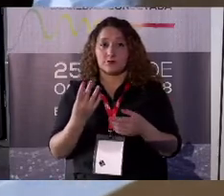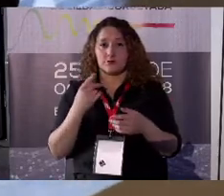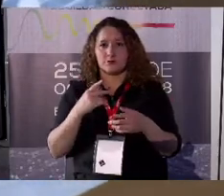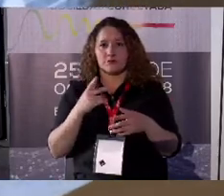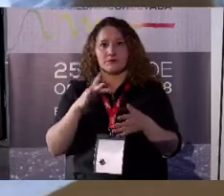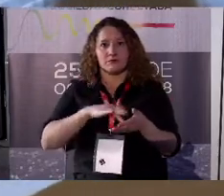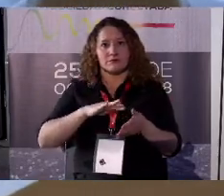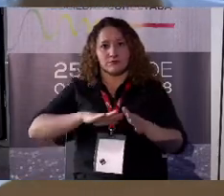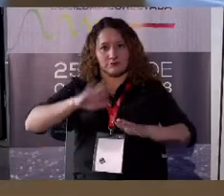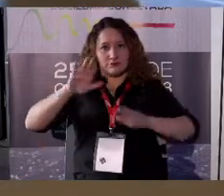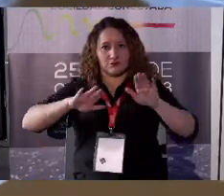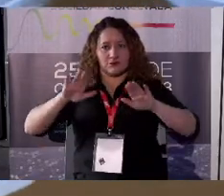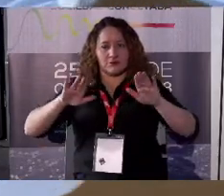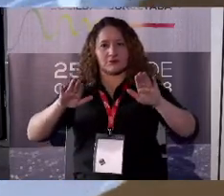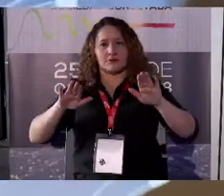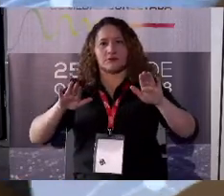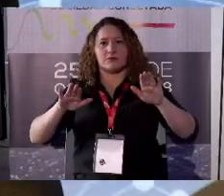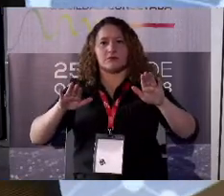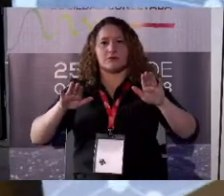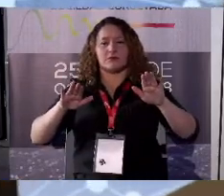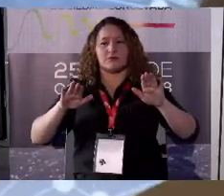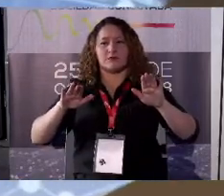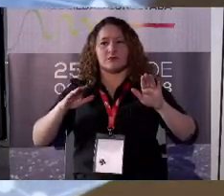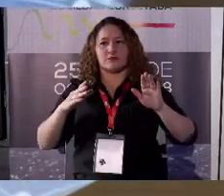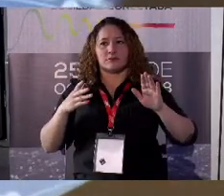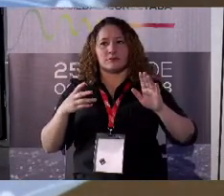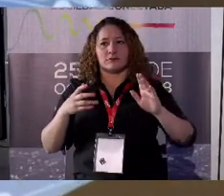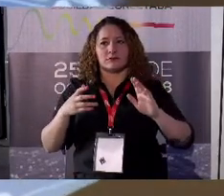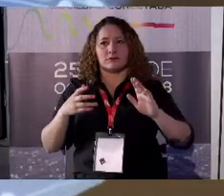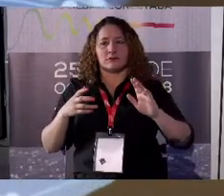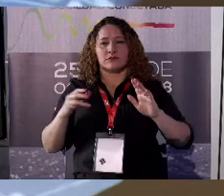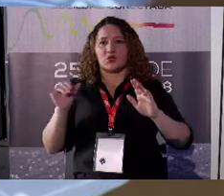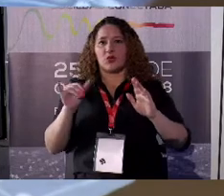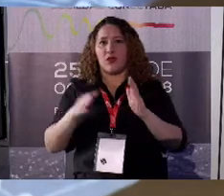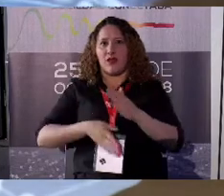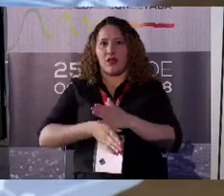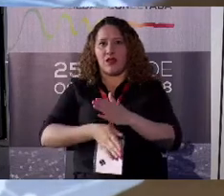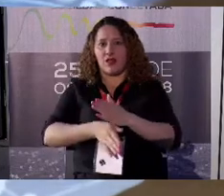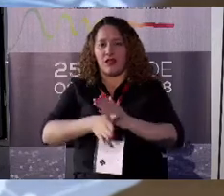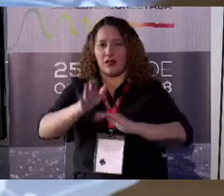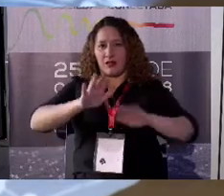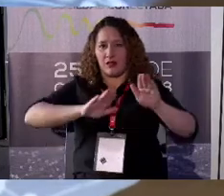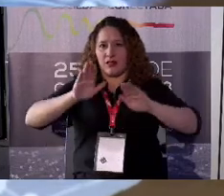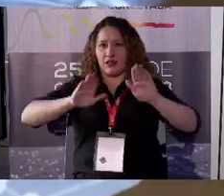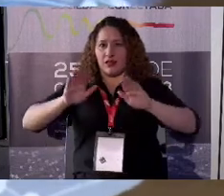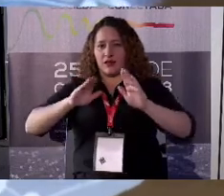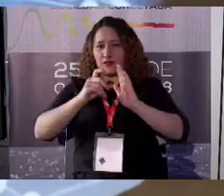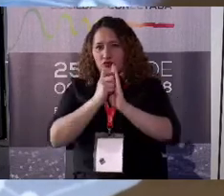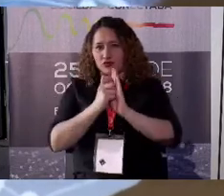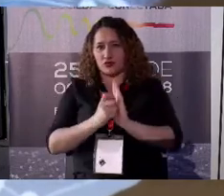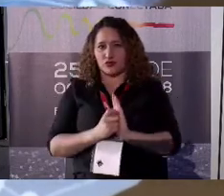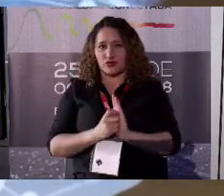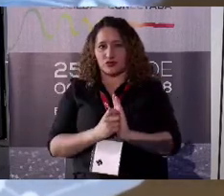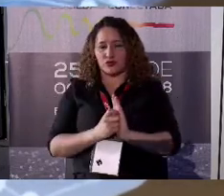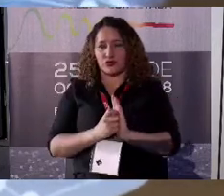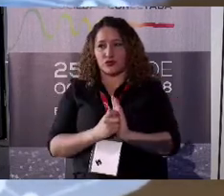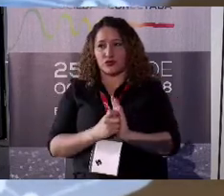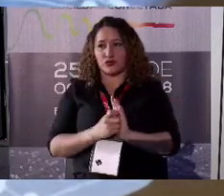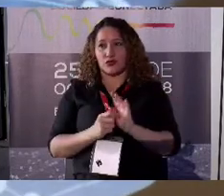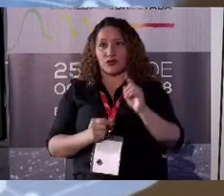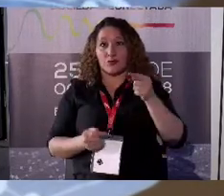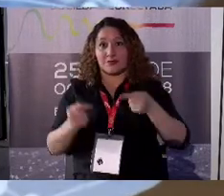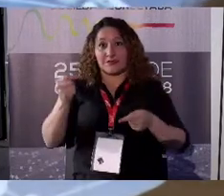que el participante trate de mantenerse vivo en ese número de puntos. Y si la competencia por